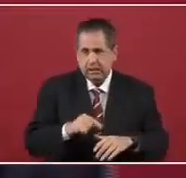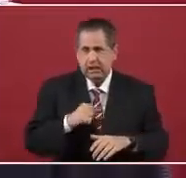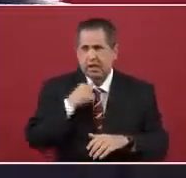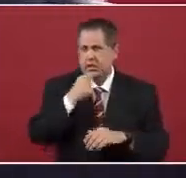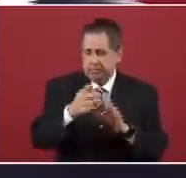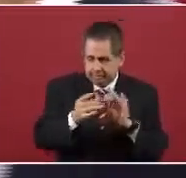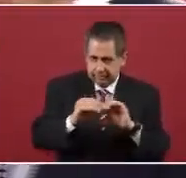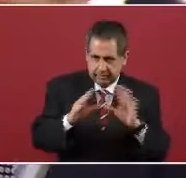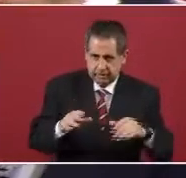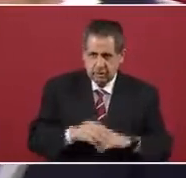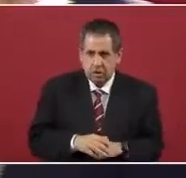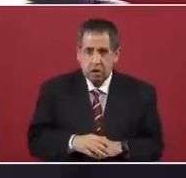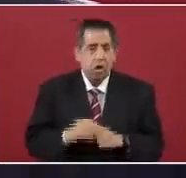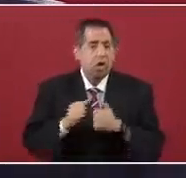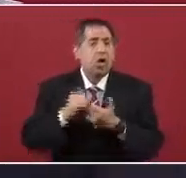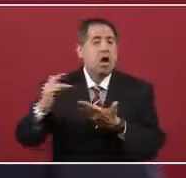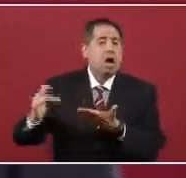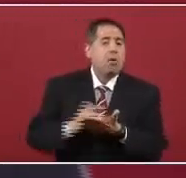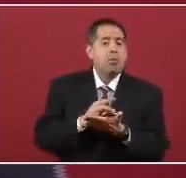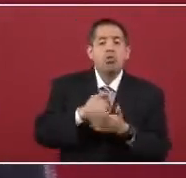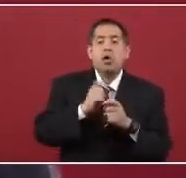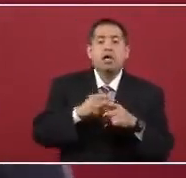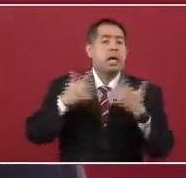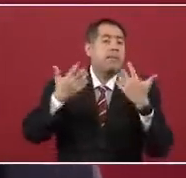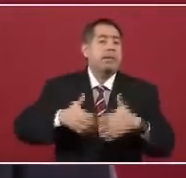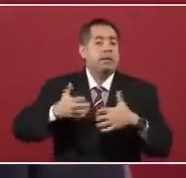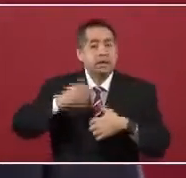aclarándolo, con el apoyo de los empresarios,